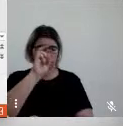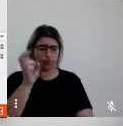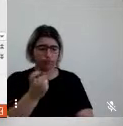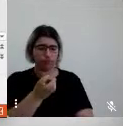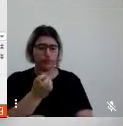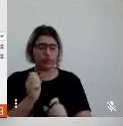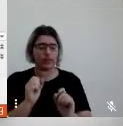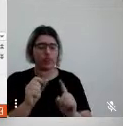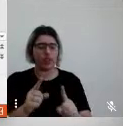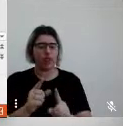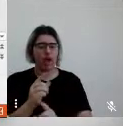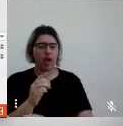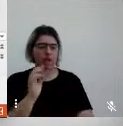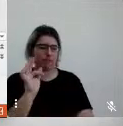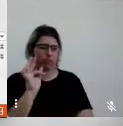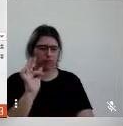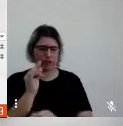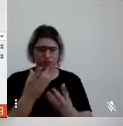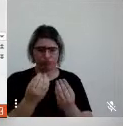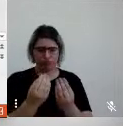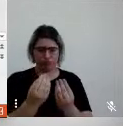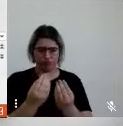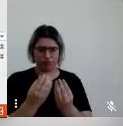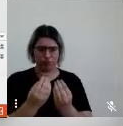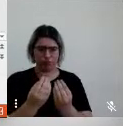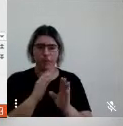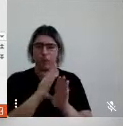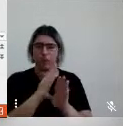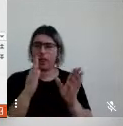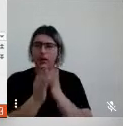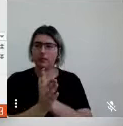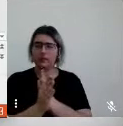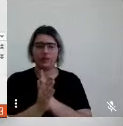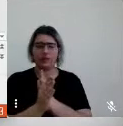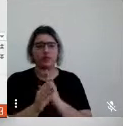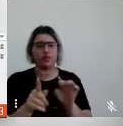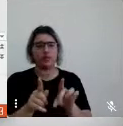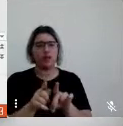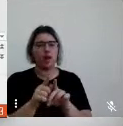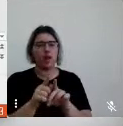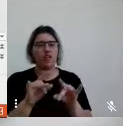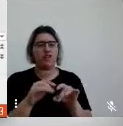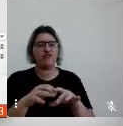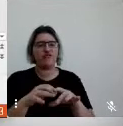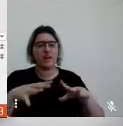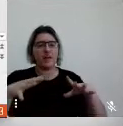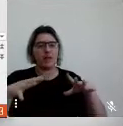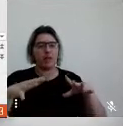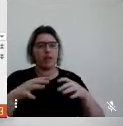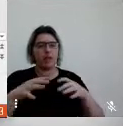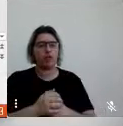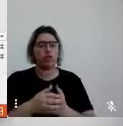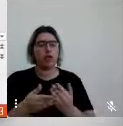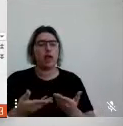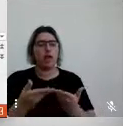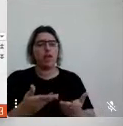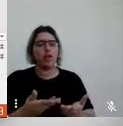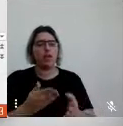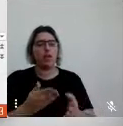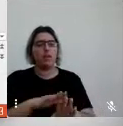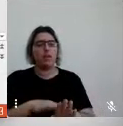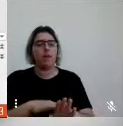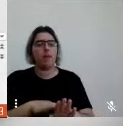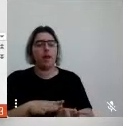múltiples beneficios a través de su fermentación y nos ayudarán a enfrentarnos a